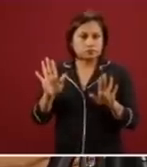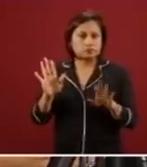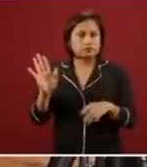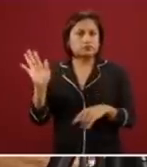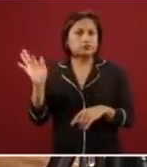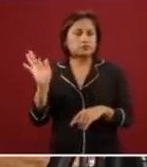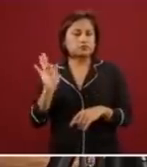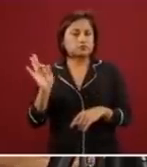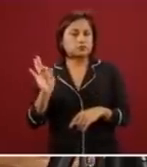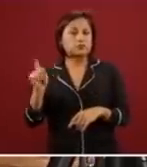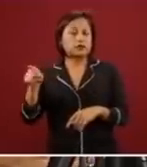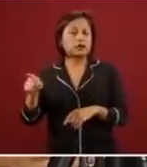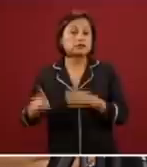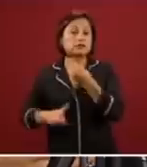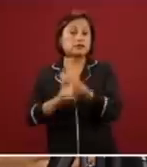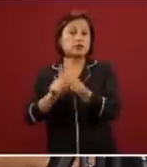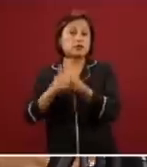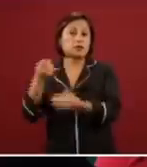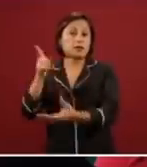que se vivió en esta escuela.